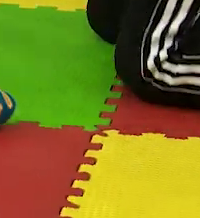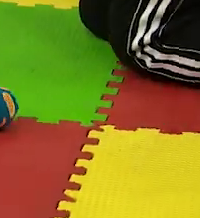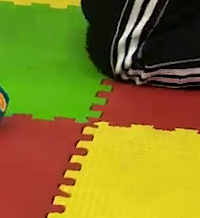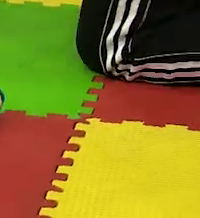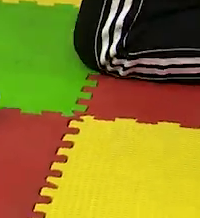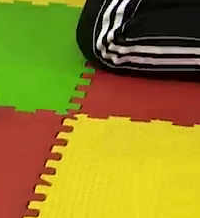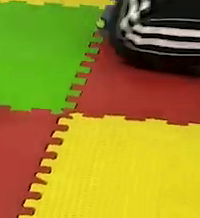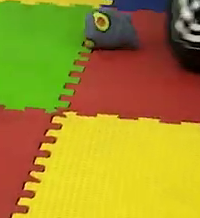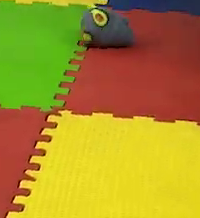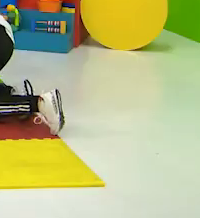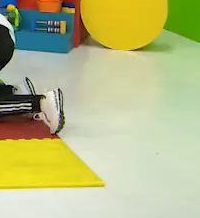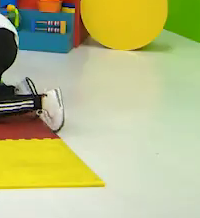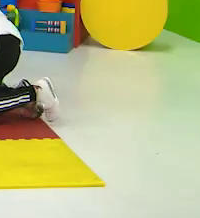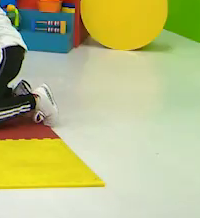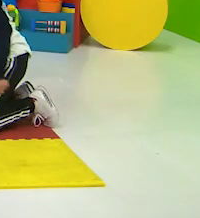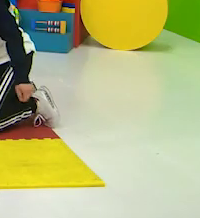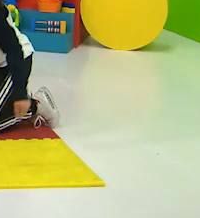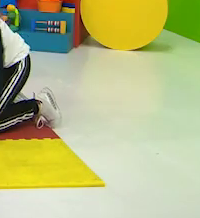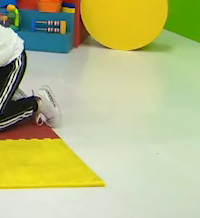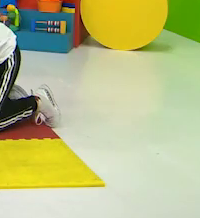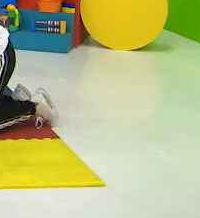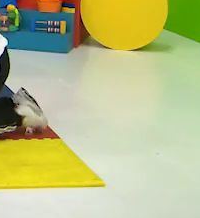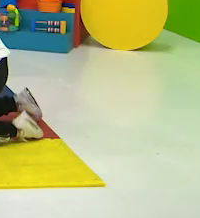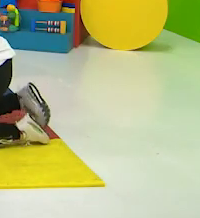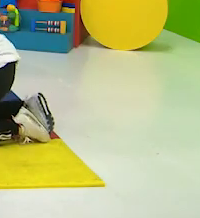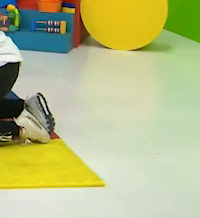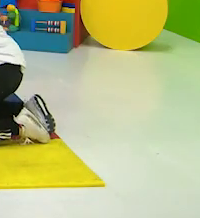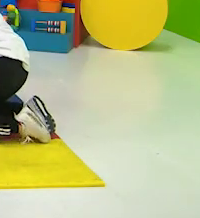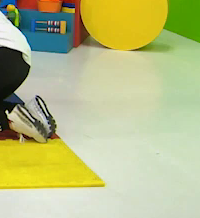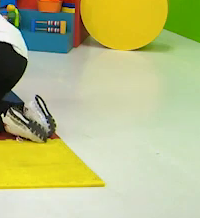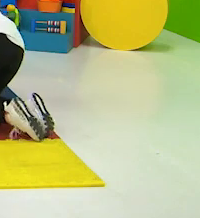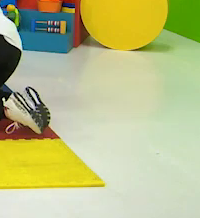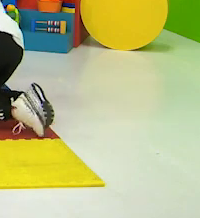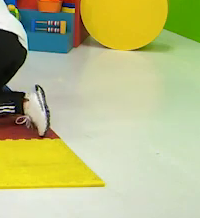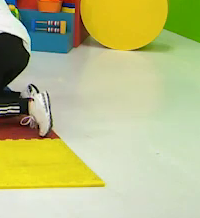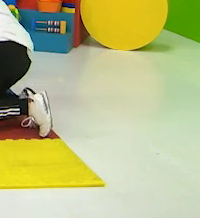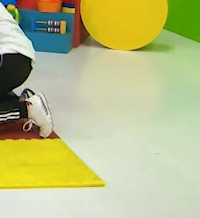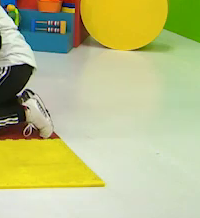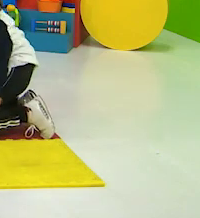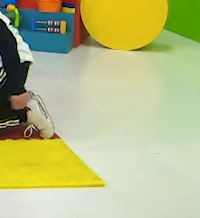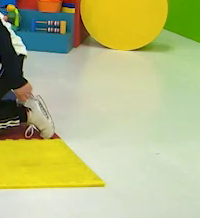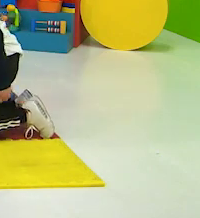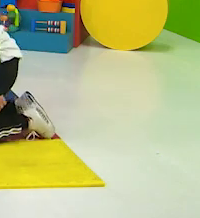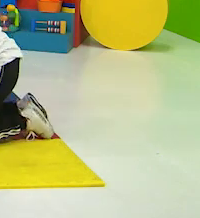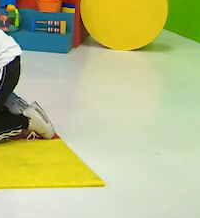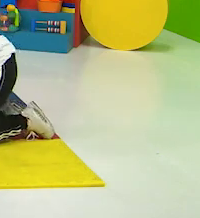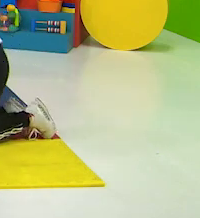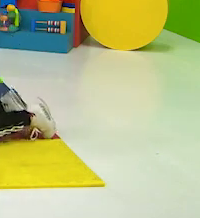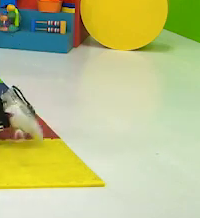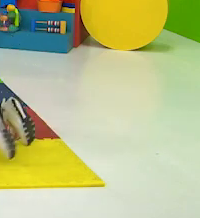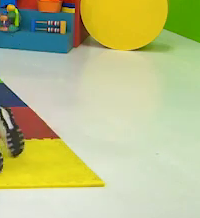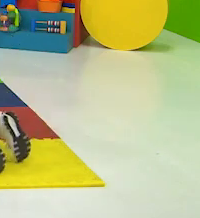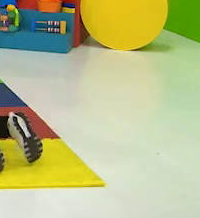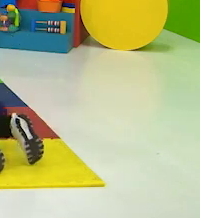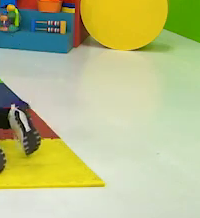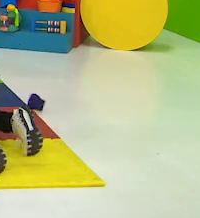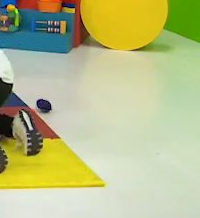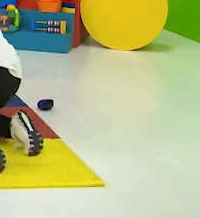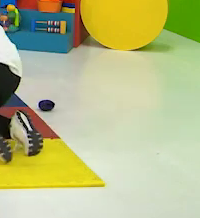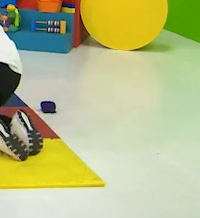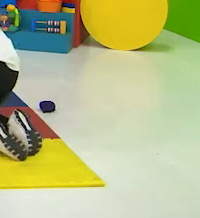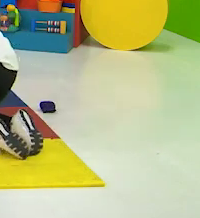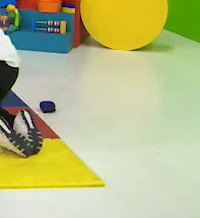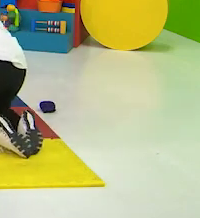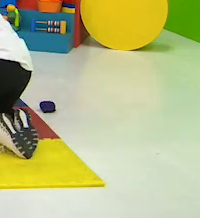Bien. Puedes ocupar las que tienes en tu espacio. Oh. ¡Vacía tu casa! ¡Vacía